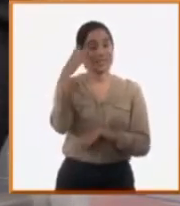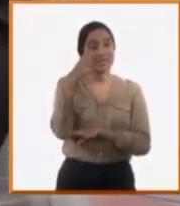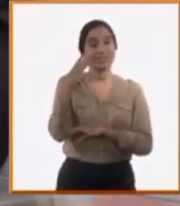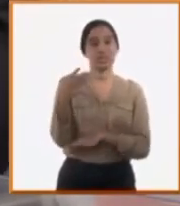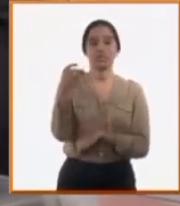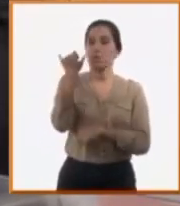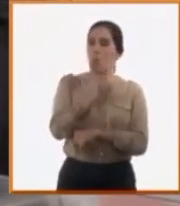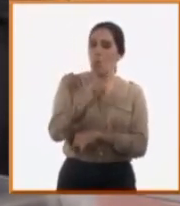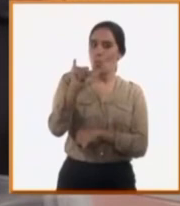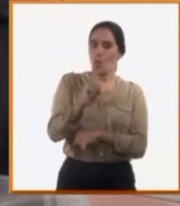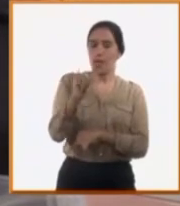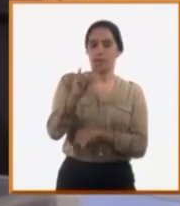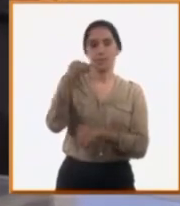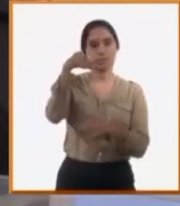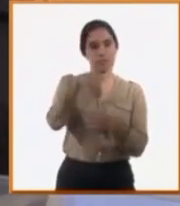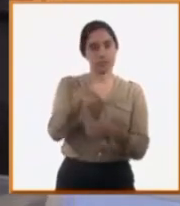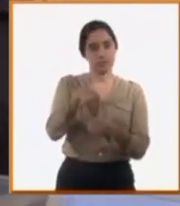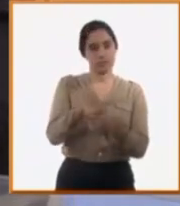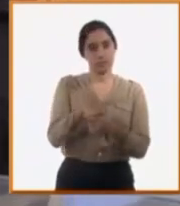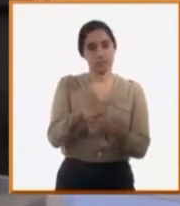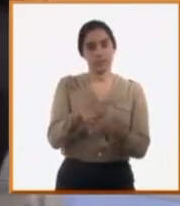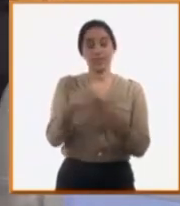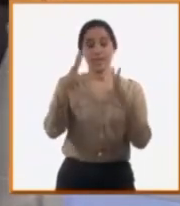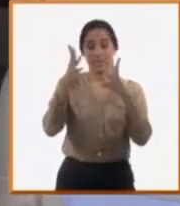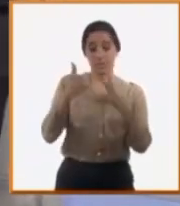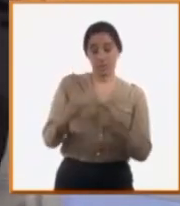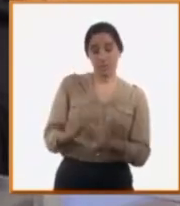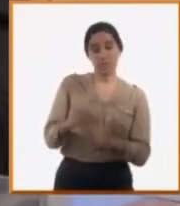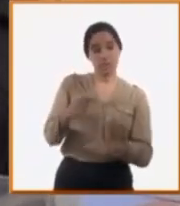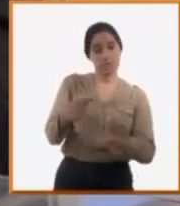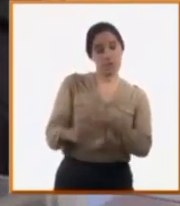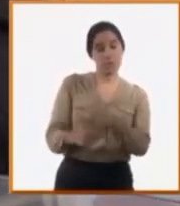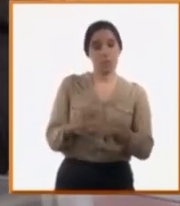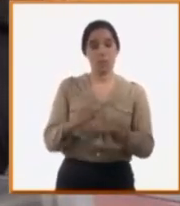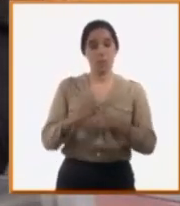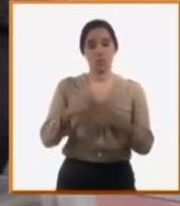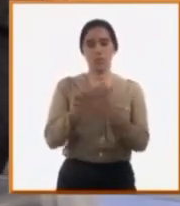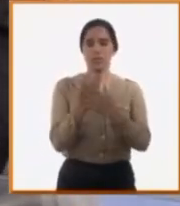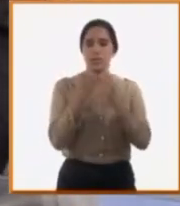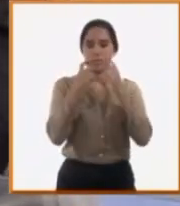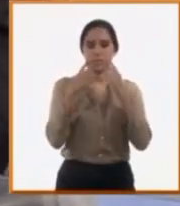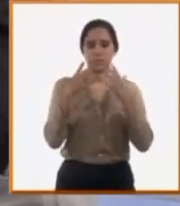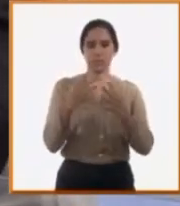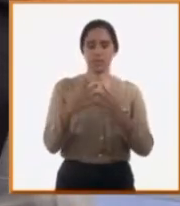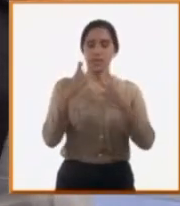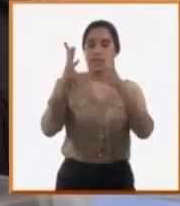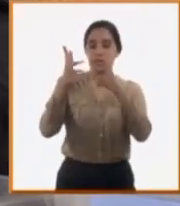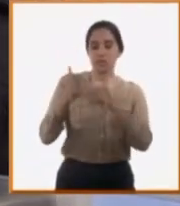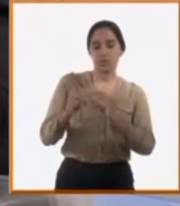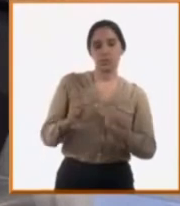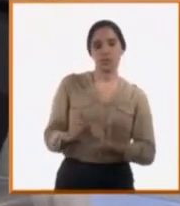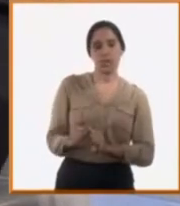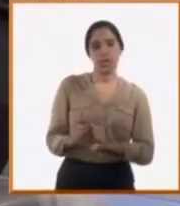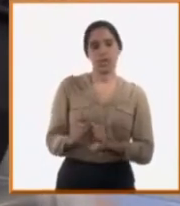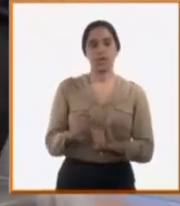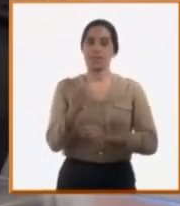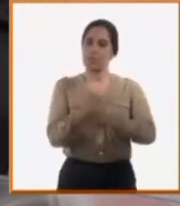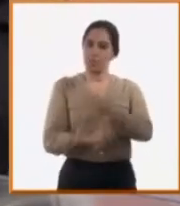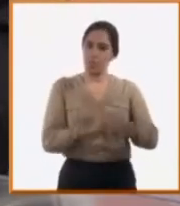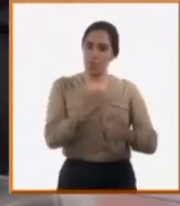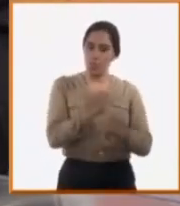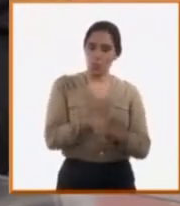balancea en estos días Eh sus resultados 2023 se han visto resultados eh más aplicados más